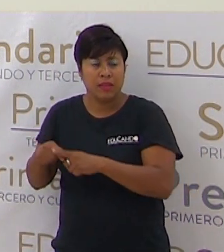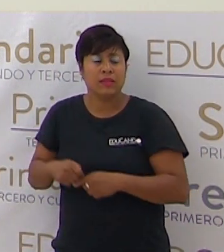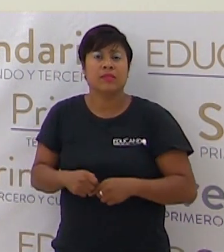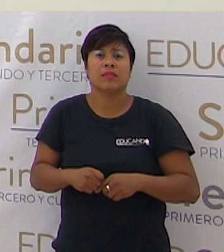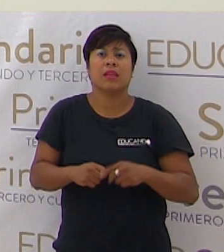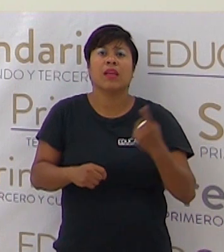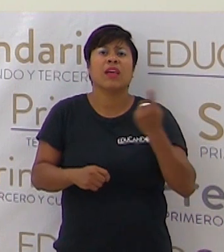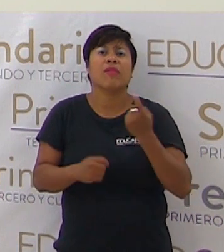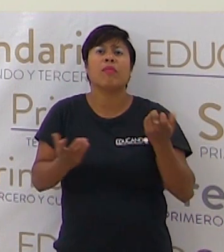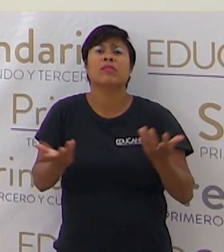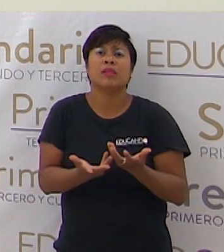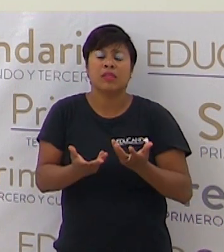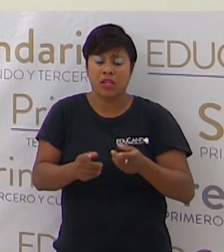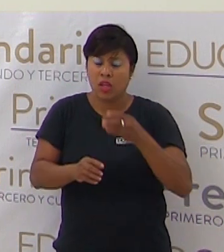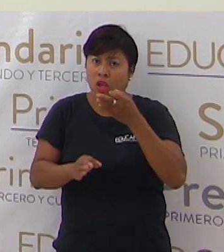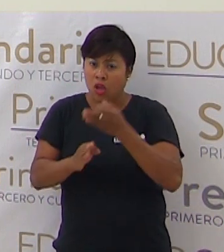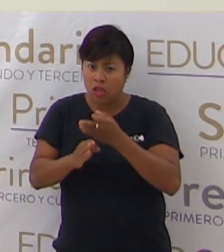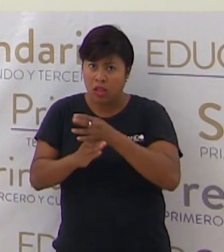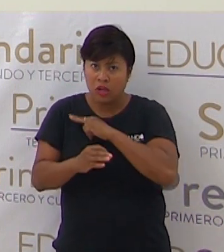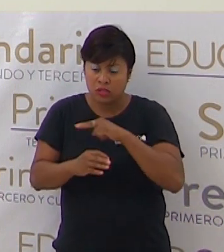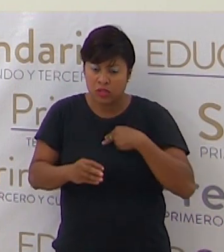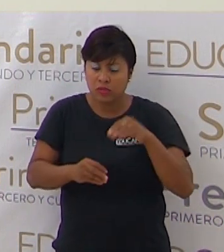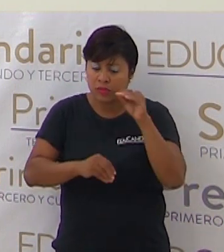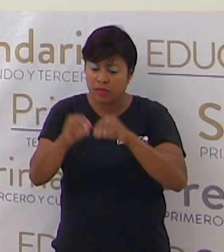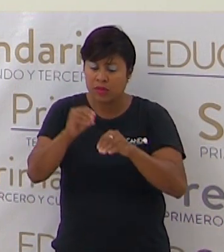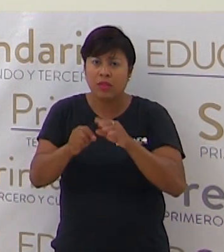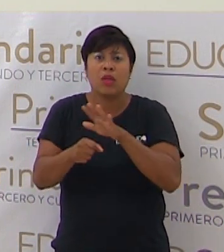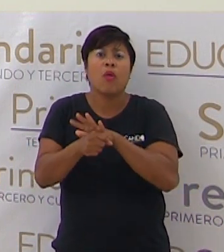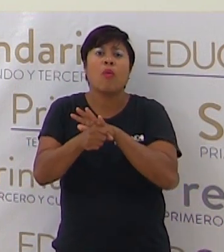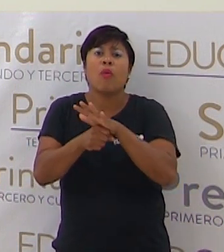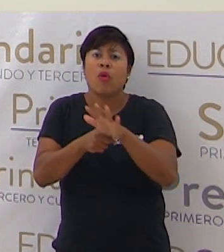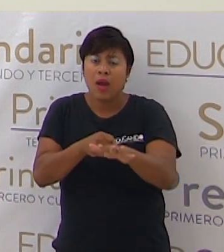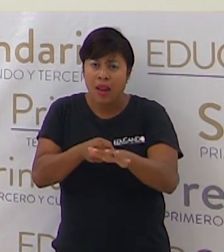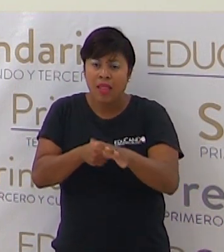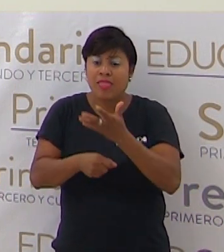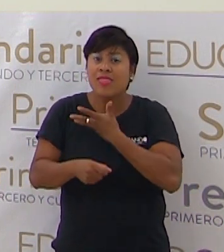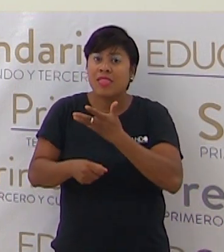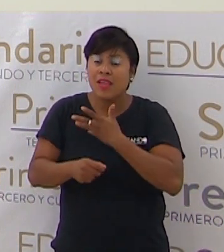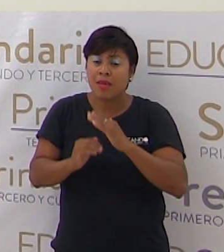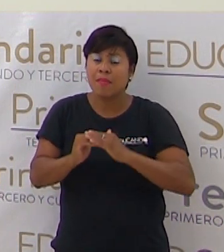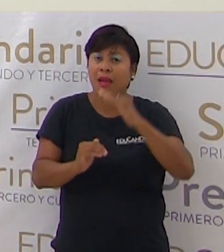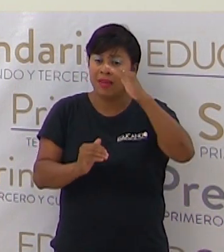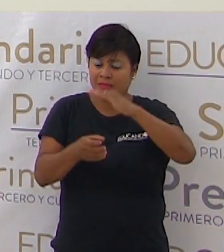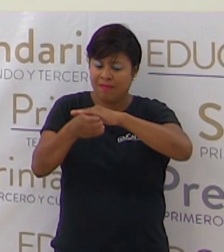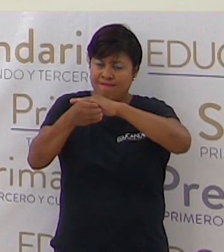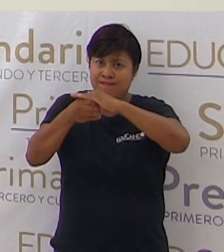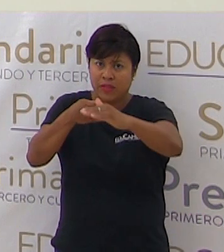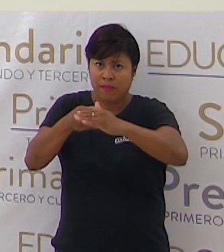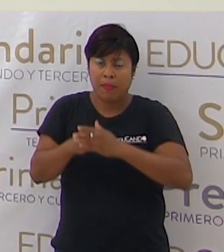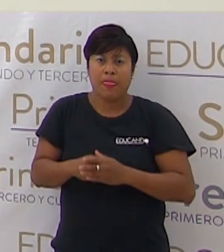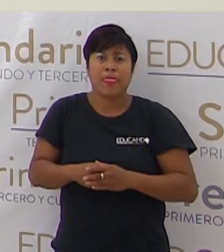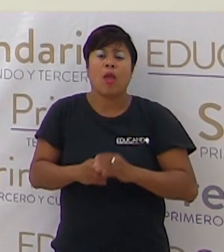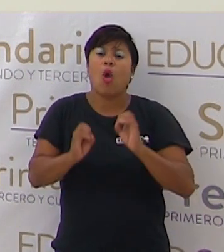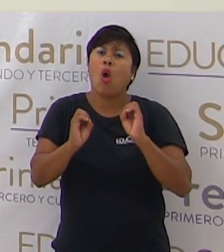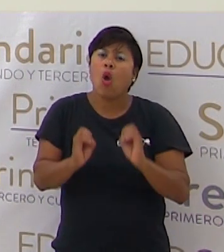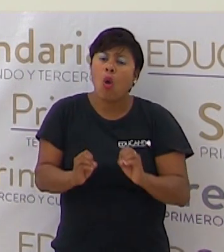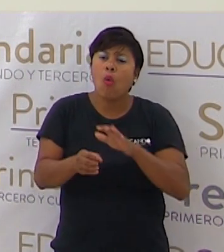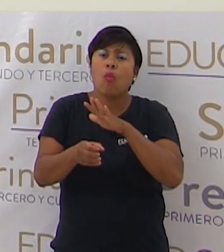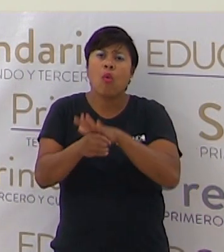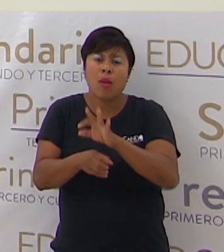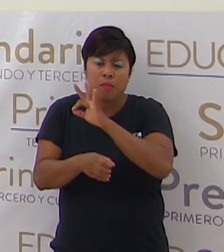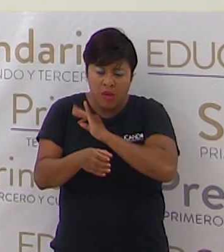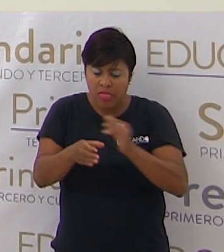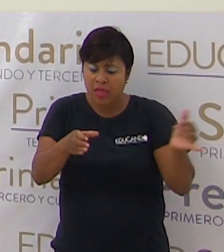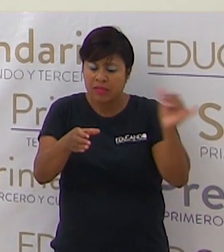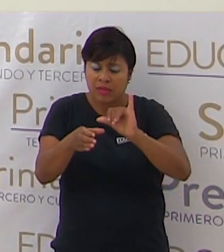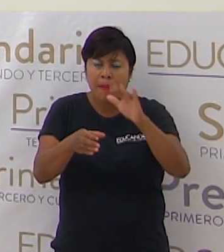¿Qué es lo que vamos a hacer? Vamos a ordenarlos dependiendo de a cuál tiene mayor capacidad o a cuál le cabe